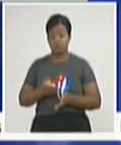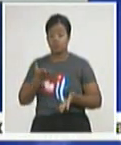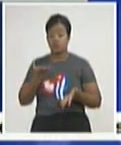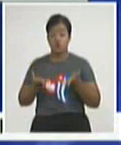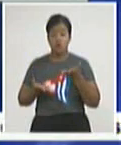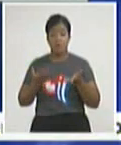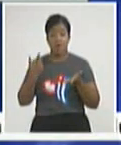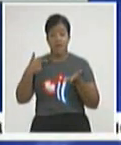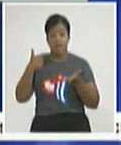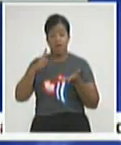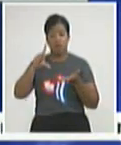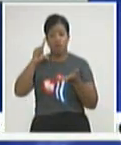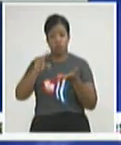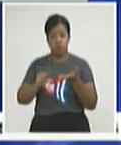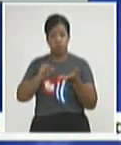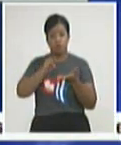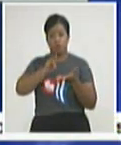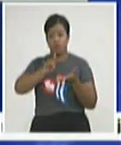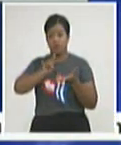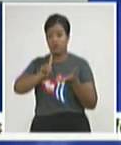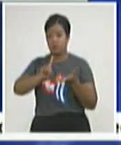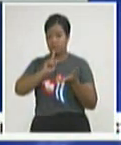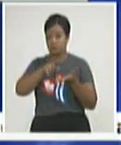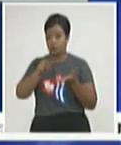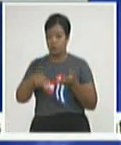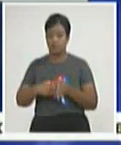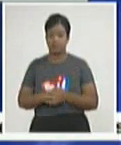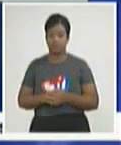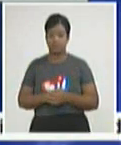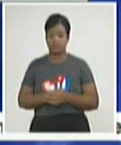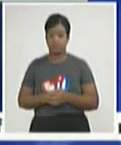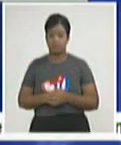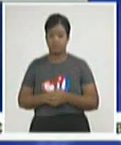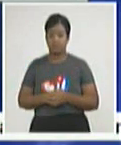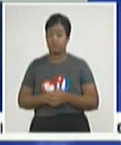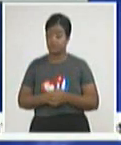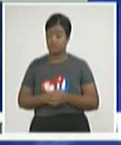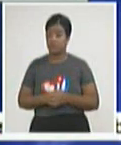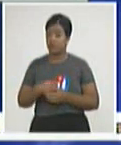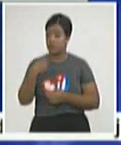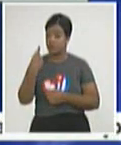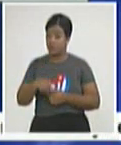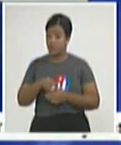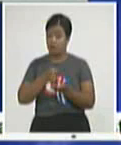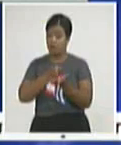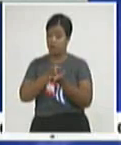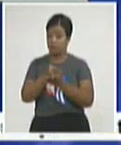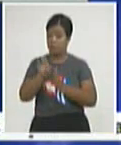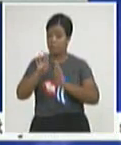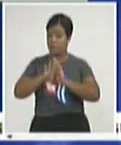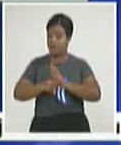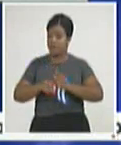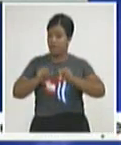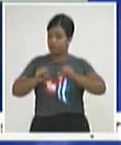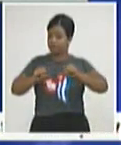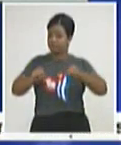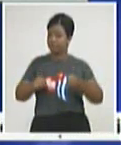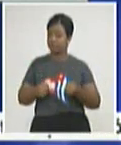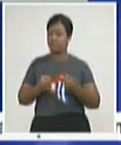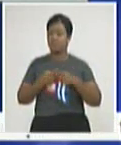día anterior. No es para aflojar ninguna medida, pero indiscutiblemente se va